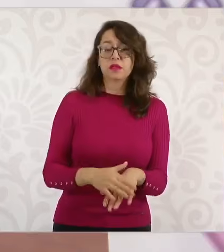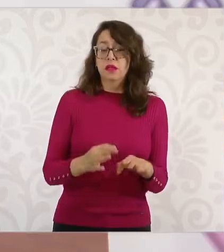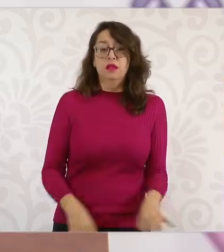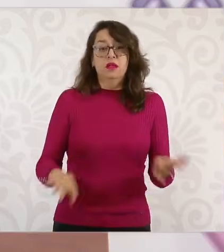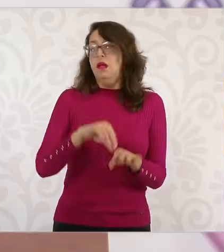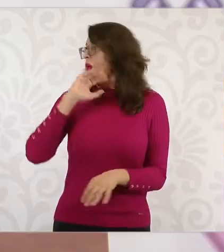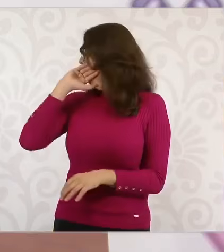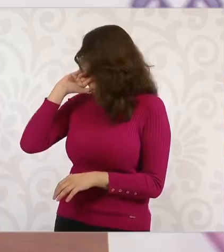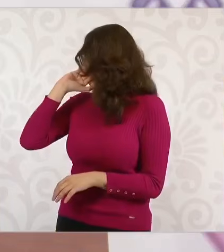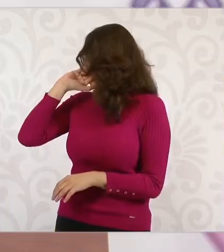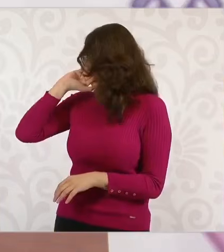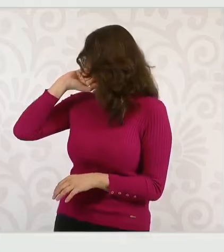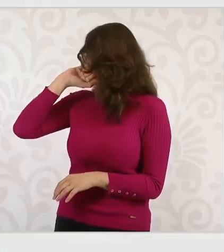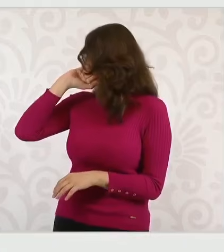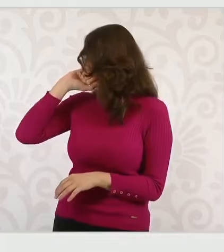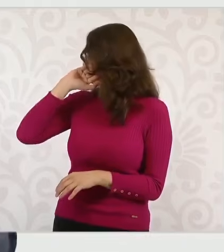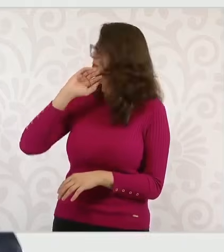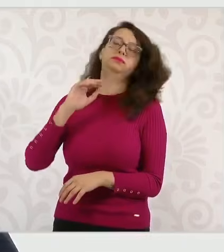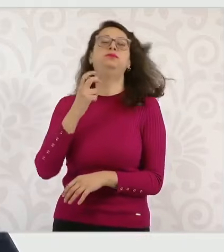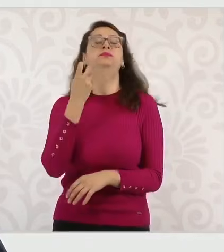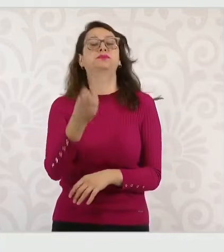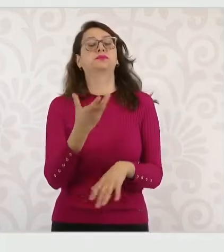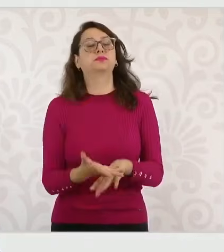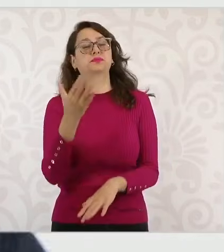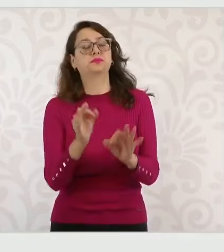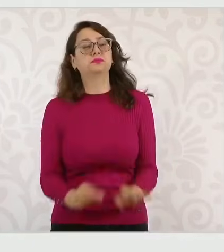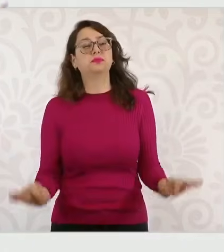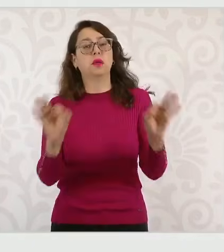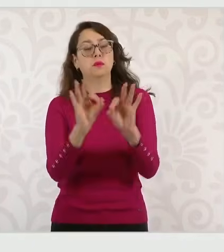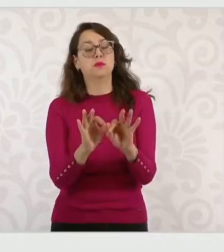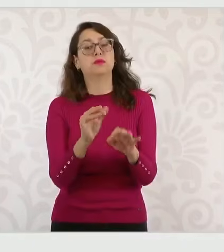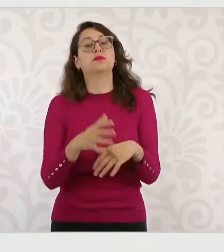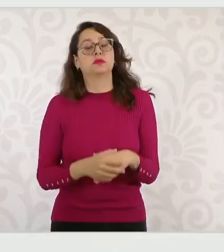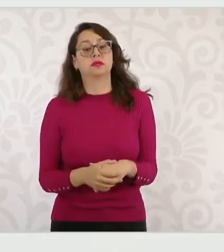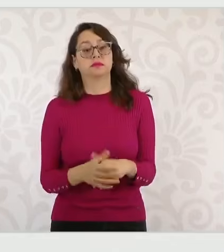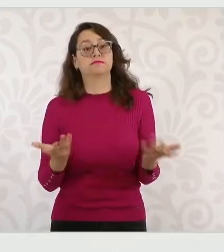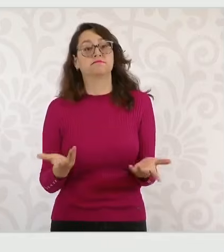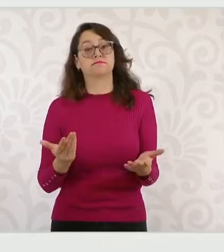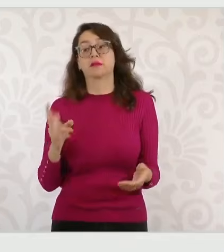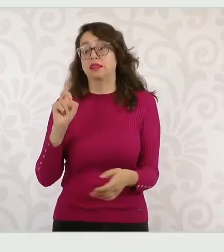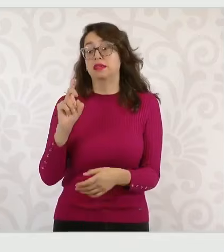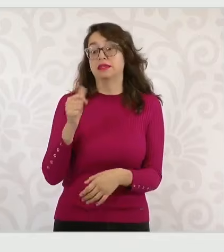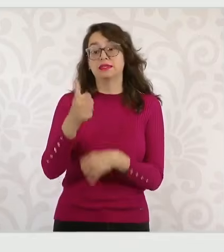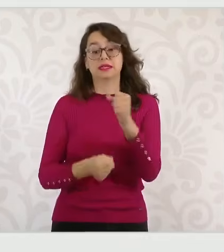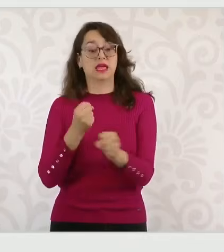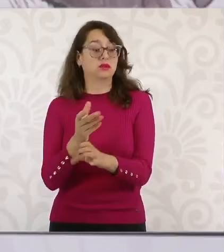importantísimo para Pemex, importantísimo. Y eso sí es revertir los 36 años de